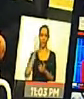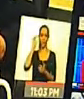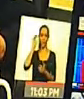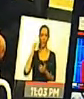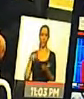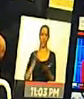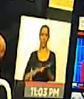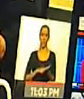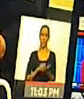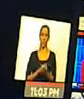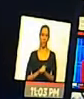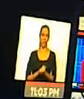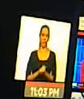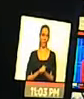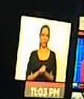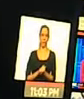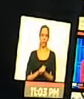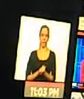regresamos.